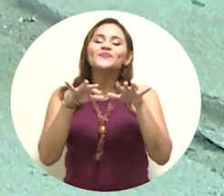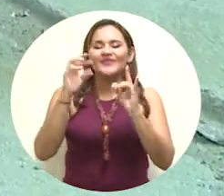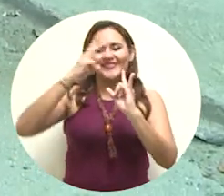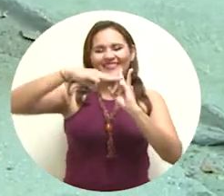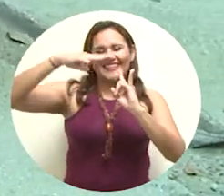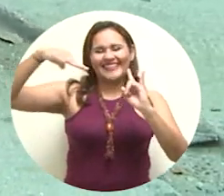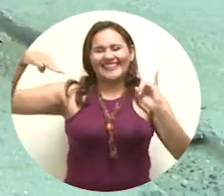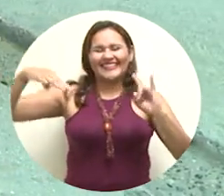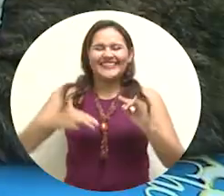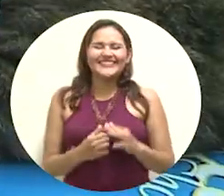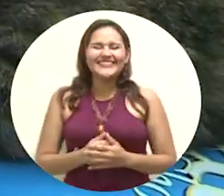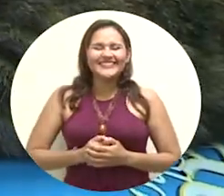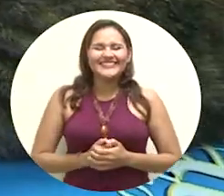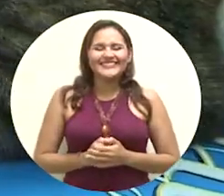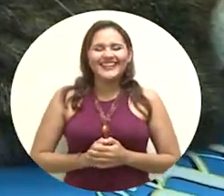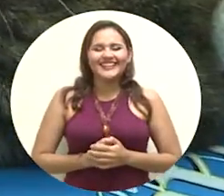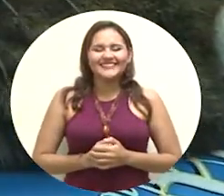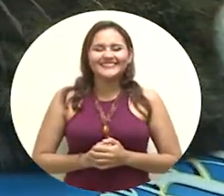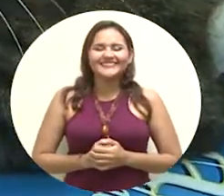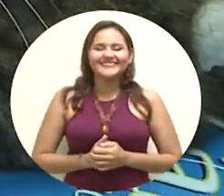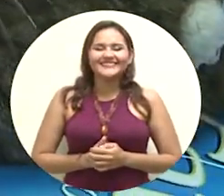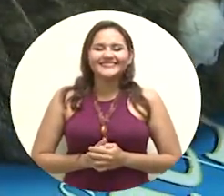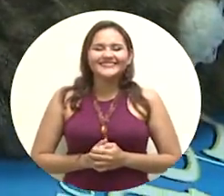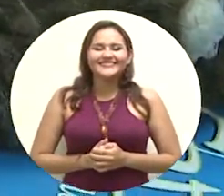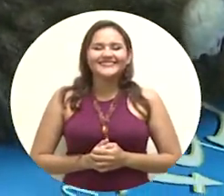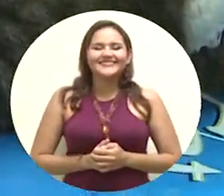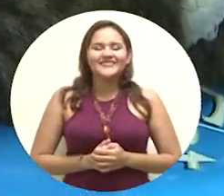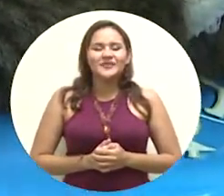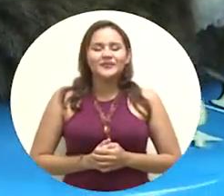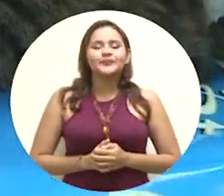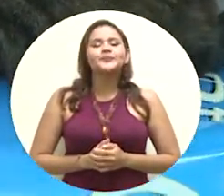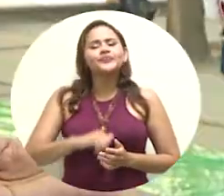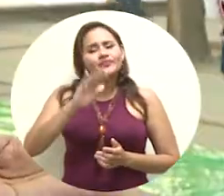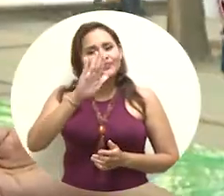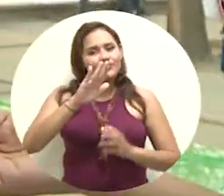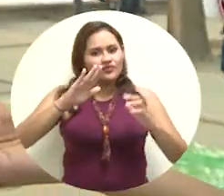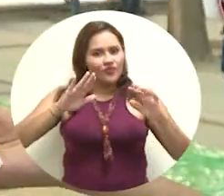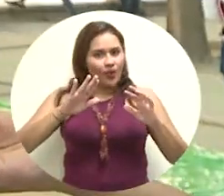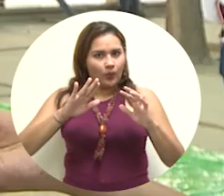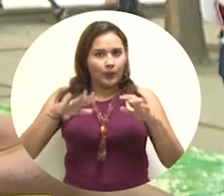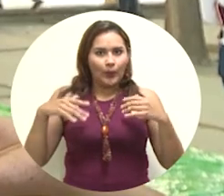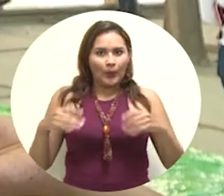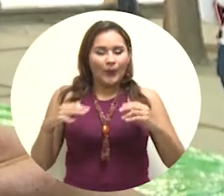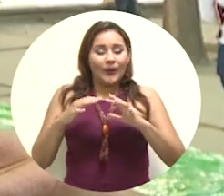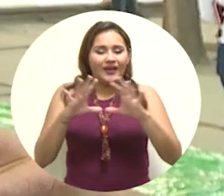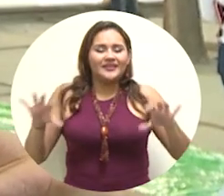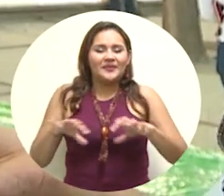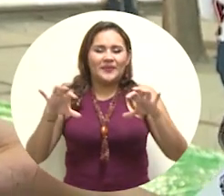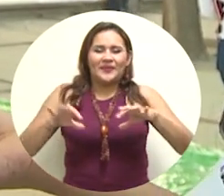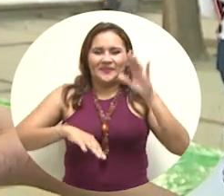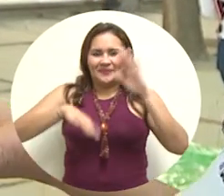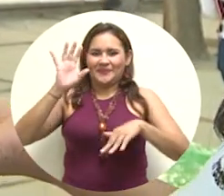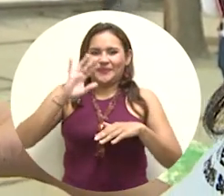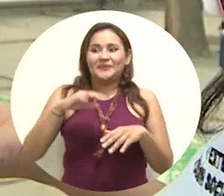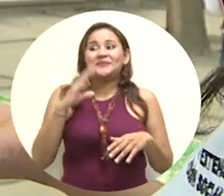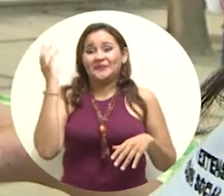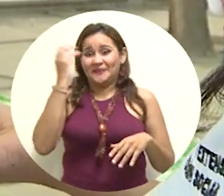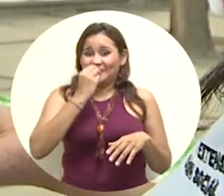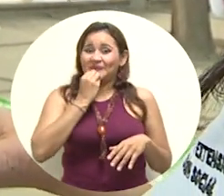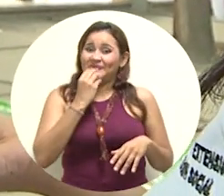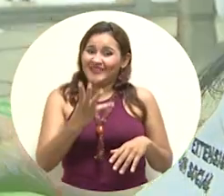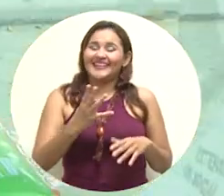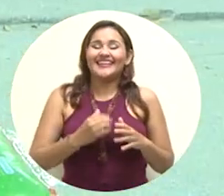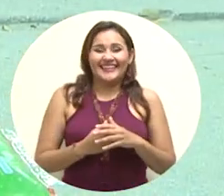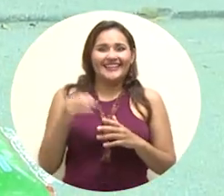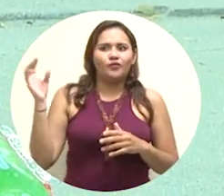Es una actividad que tiene muchísima acogida. Es el segundo año, hay muchísimos concursantes y vienen perritos de todos los tamaños, de todas